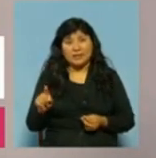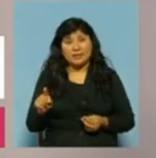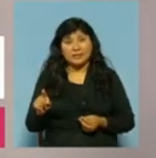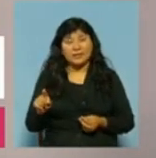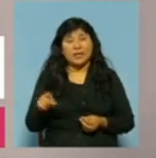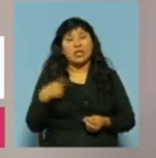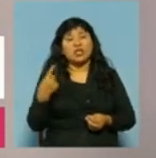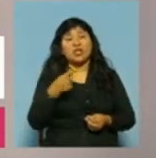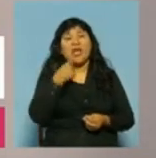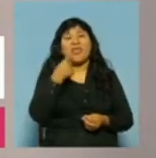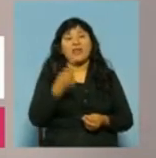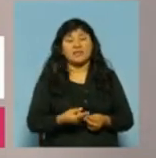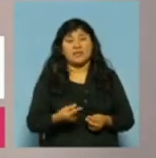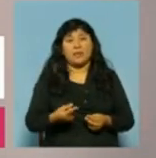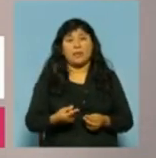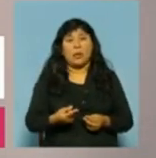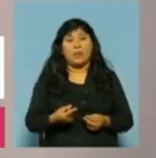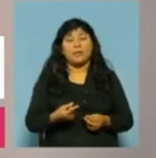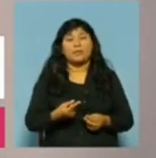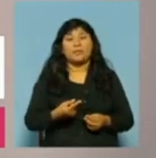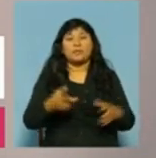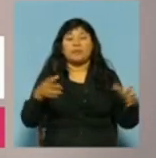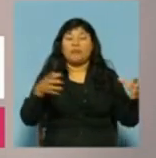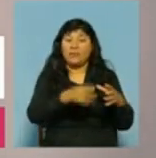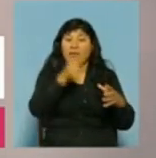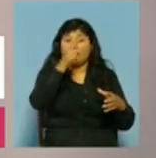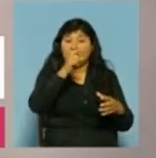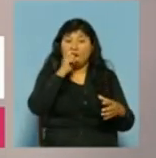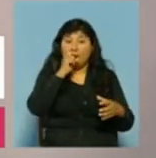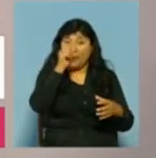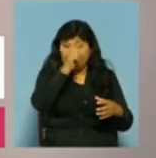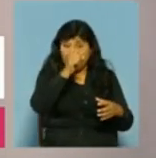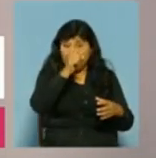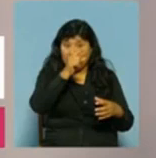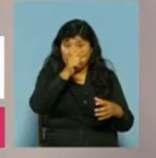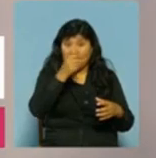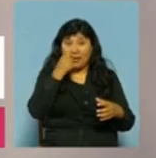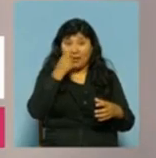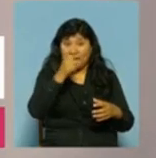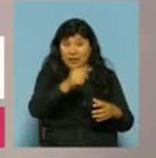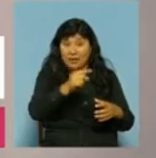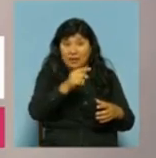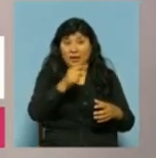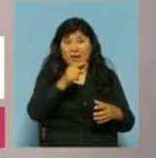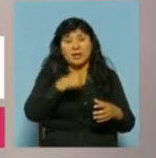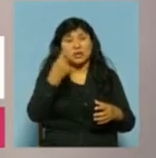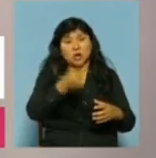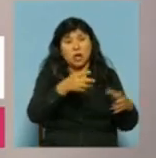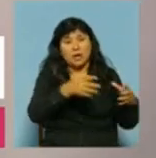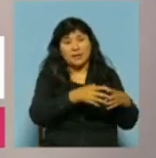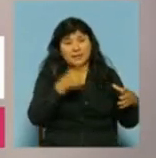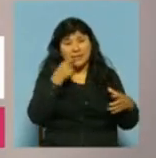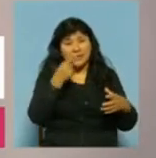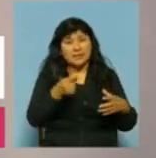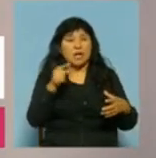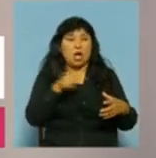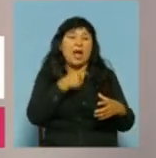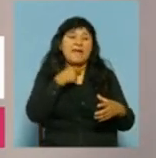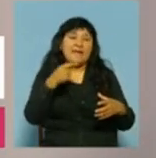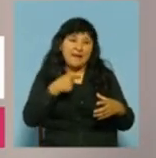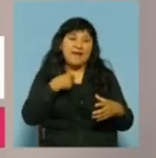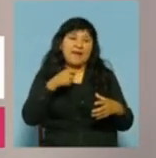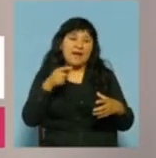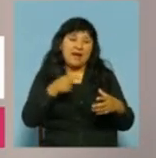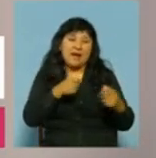los que nos trajeron hasta acá ahora pretenden decirnos cómo nos van a sacar de acá no aquí lo que nos escuchan son propuestas razonables las